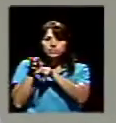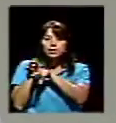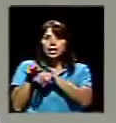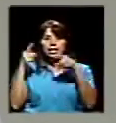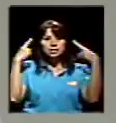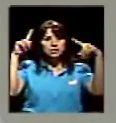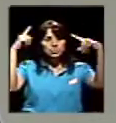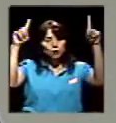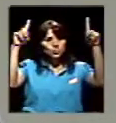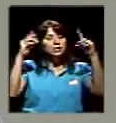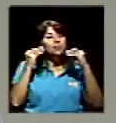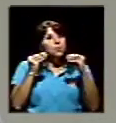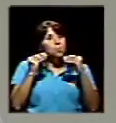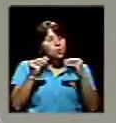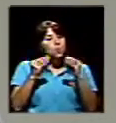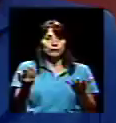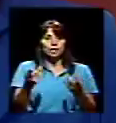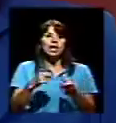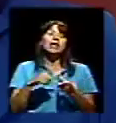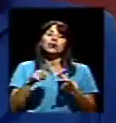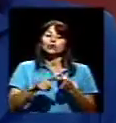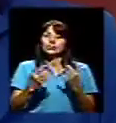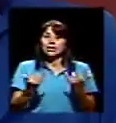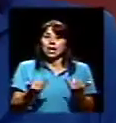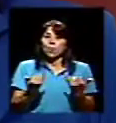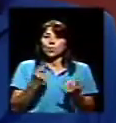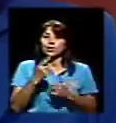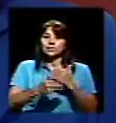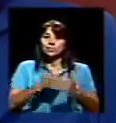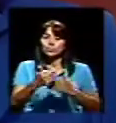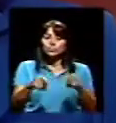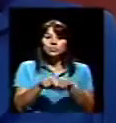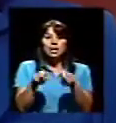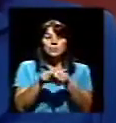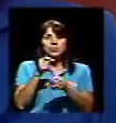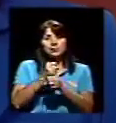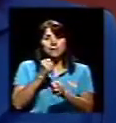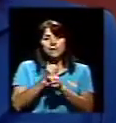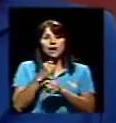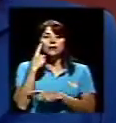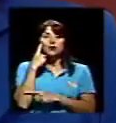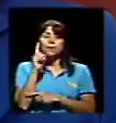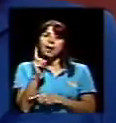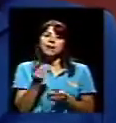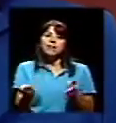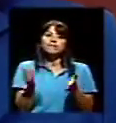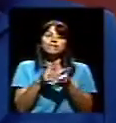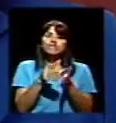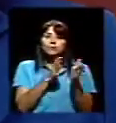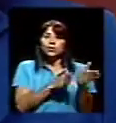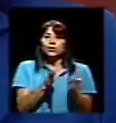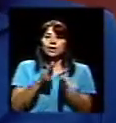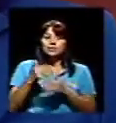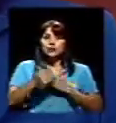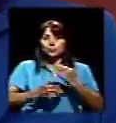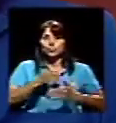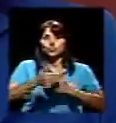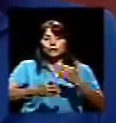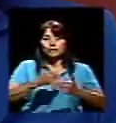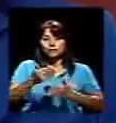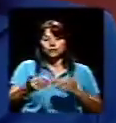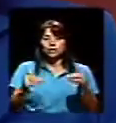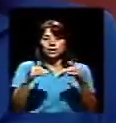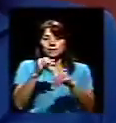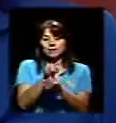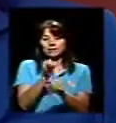avances significativos. Entonces estamos en este proceso, estamos también trabajando para reorganizar los procesos a nivel institucional,